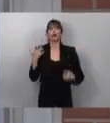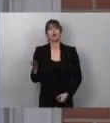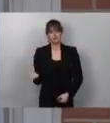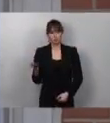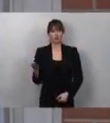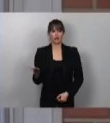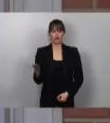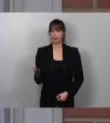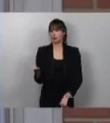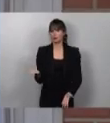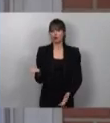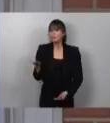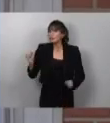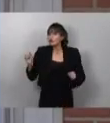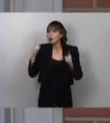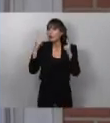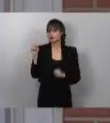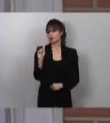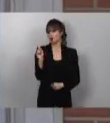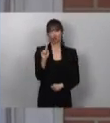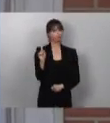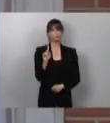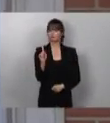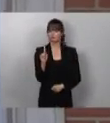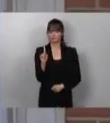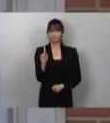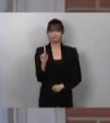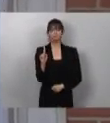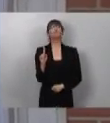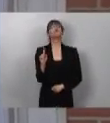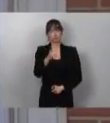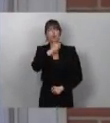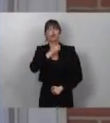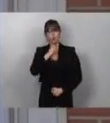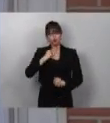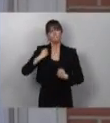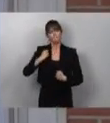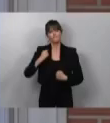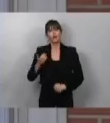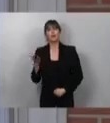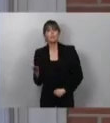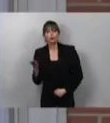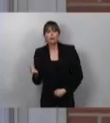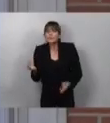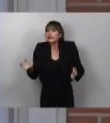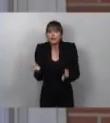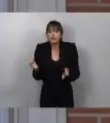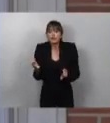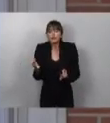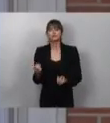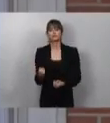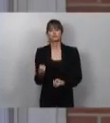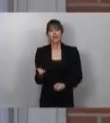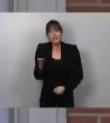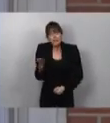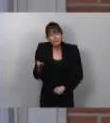inmediata que son los presupuestos generales del Estado 2024 no los va a haber Pero 2025 tiene que haberlo agosto septiembre septiembre a la